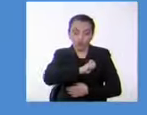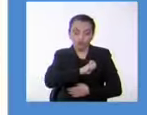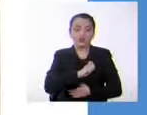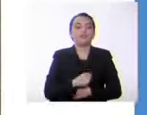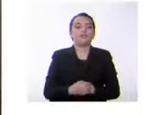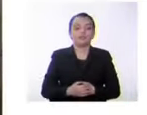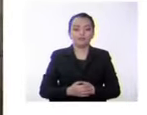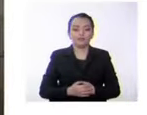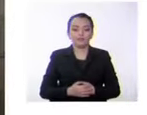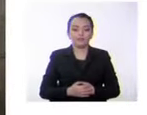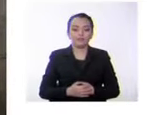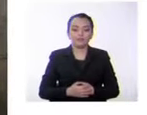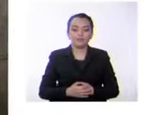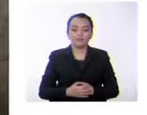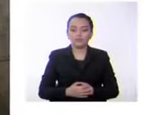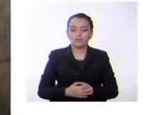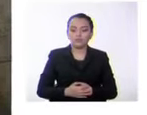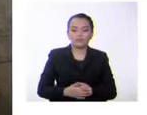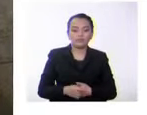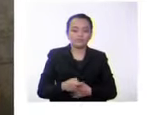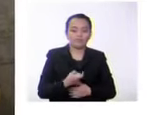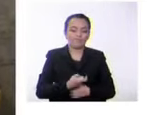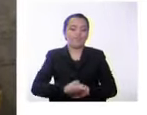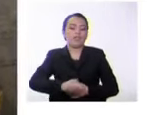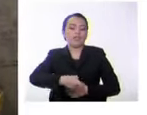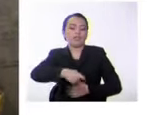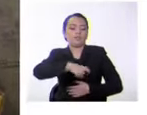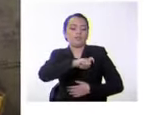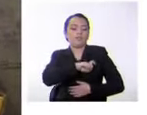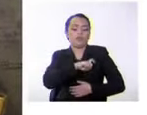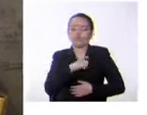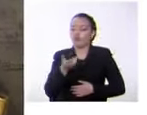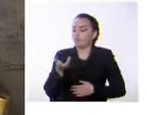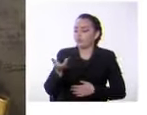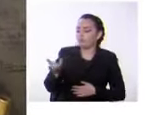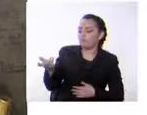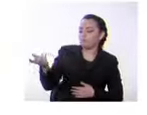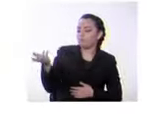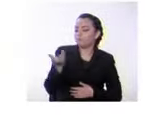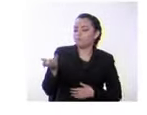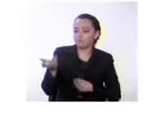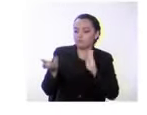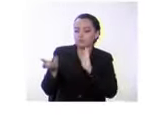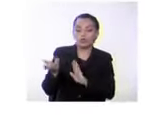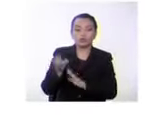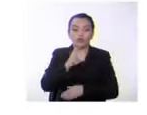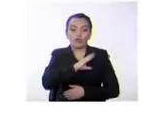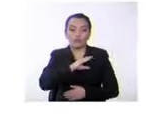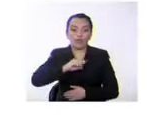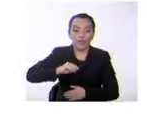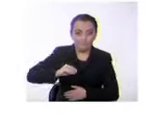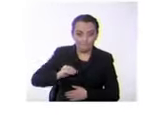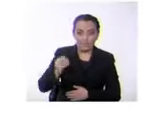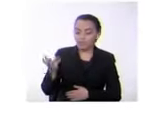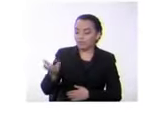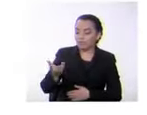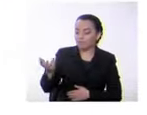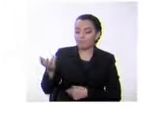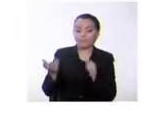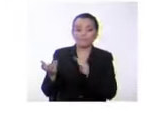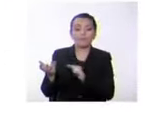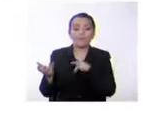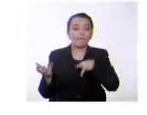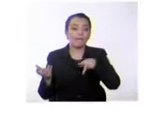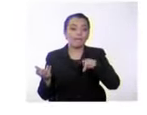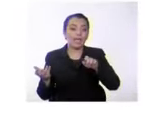ingresaron con el ejército de Pedro de Alvarado y sus familiares ingresaron precisamente a nuestro país porque venían desde